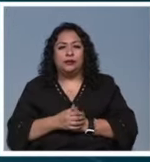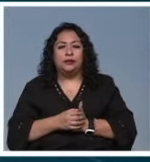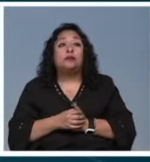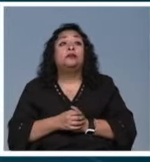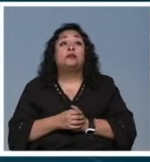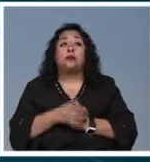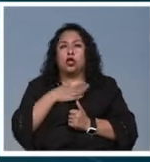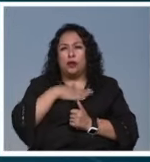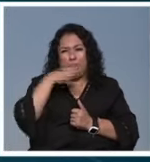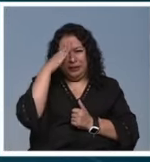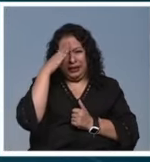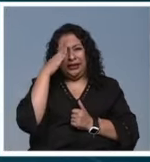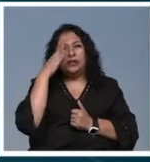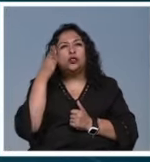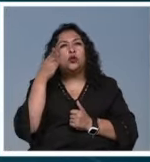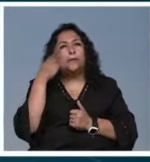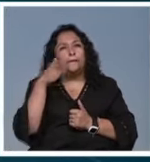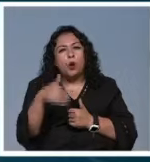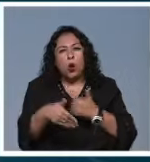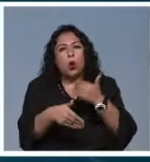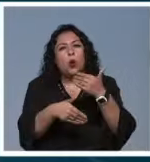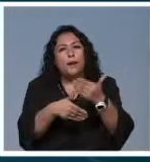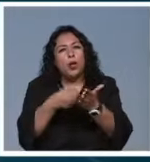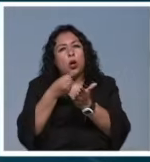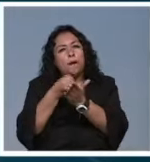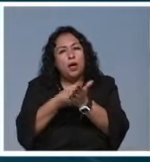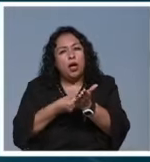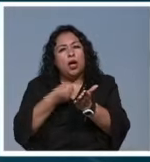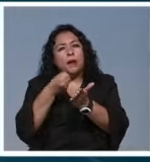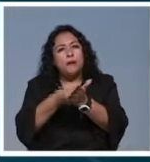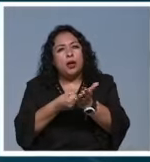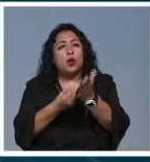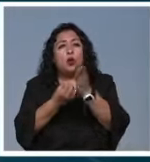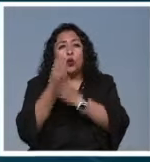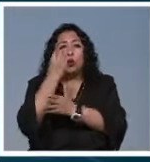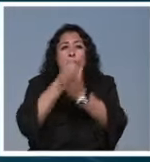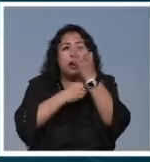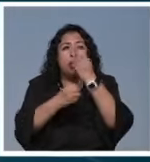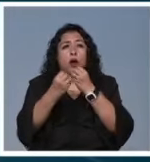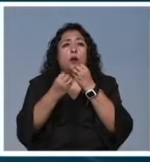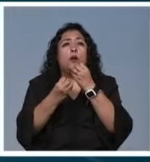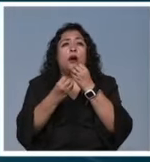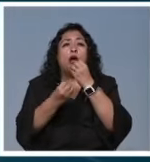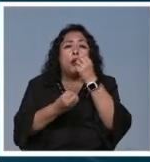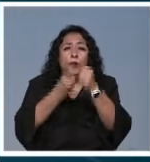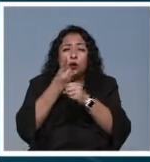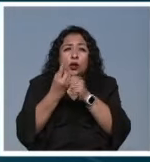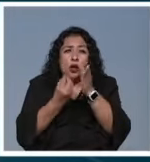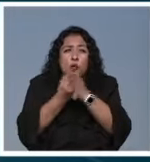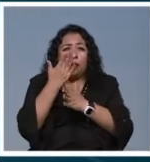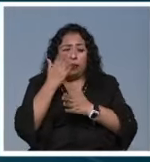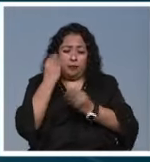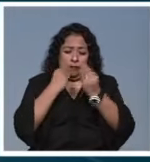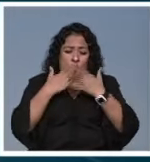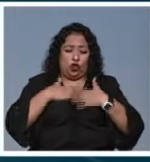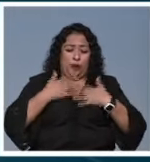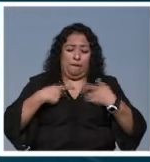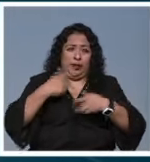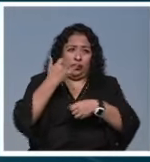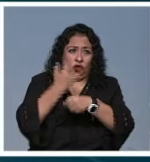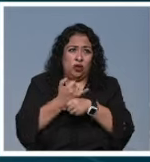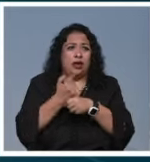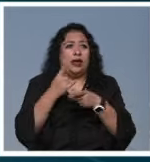Yo creo que el camino se va labrando y cada nueva obra, cada oportunidad de elaborar un personaje,